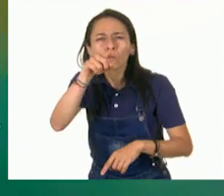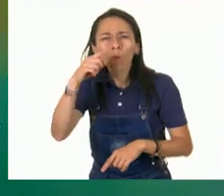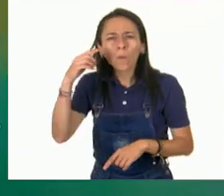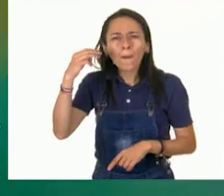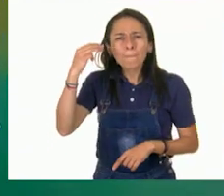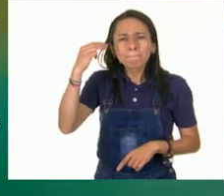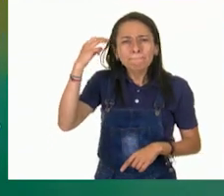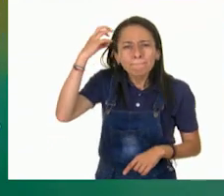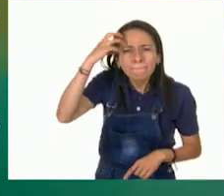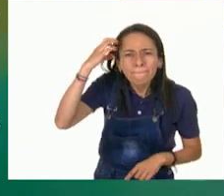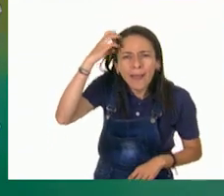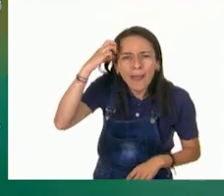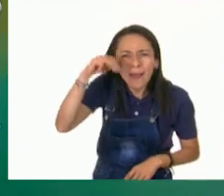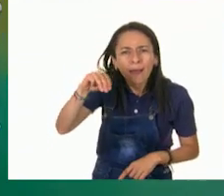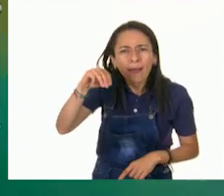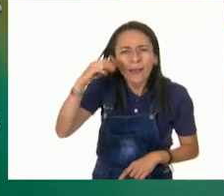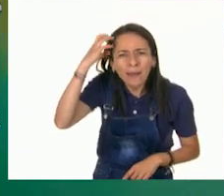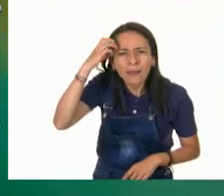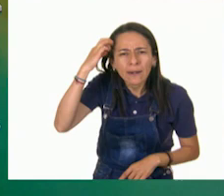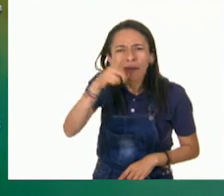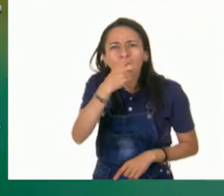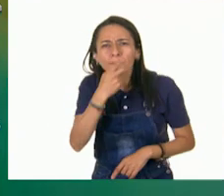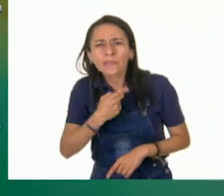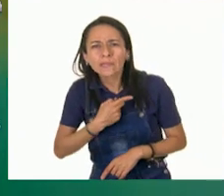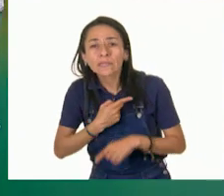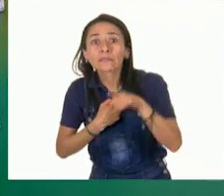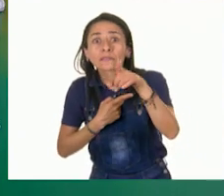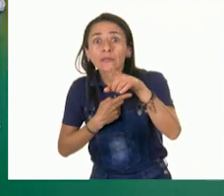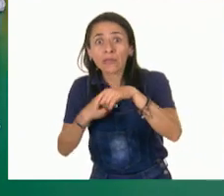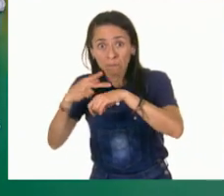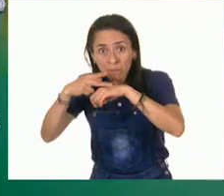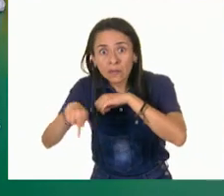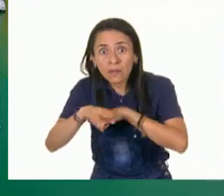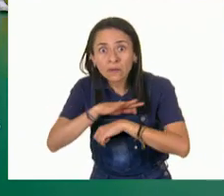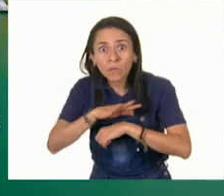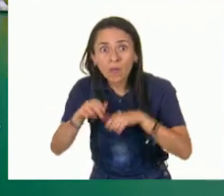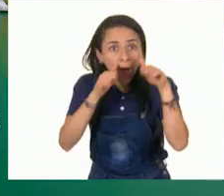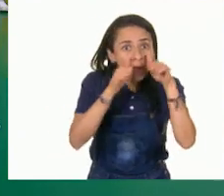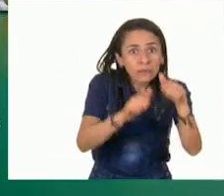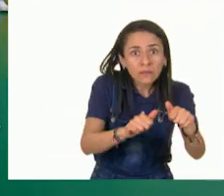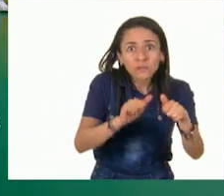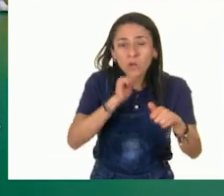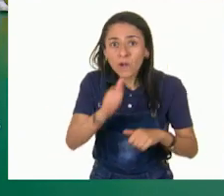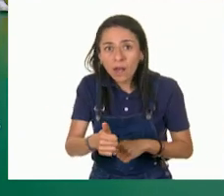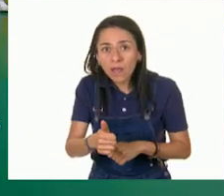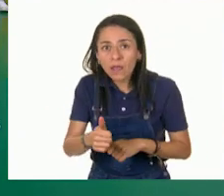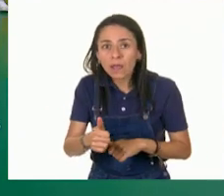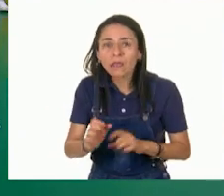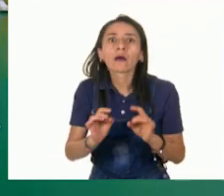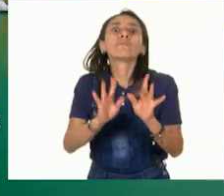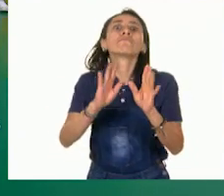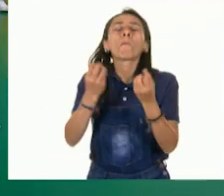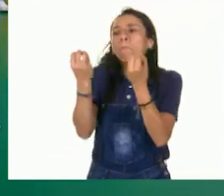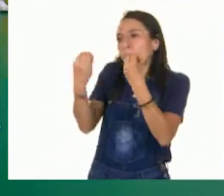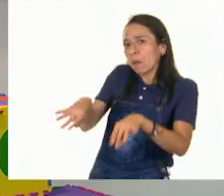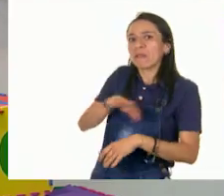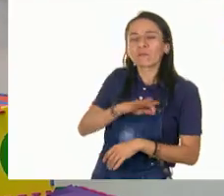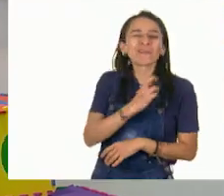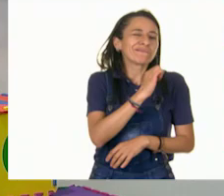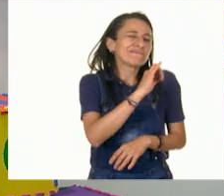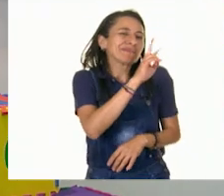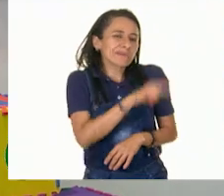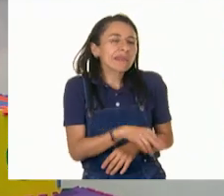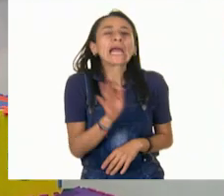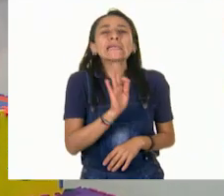puedes poner en peligro por no escuchar las indicaciones. ¿Cierto? ¿O te puedes perder? Sí, claro, tienes razón. O a lo mejor estás tan contento platicando